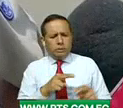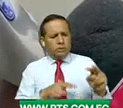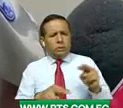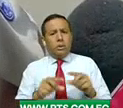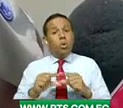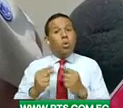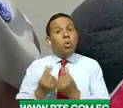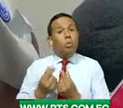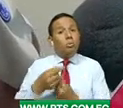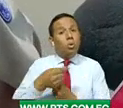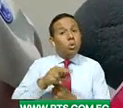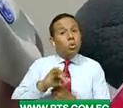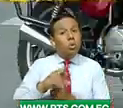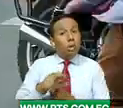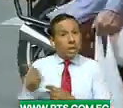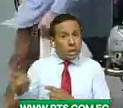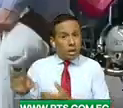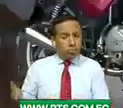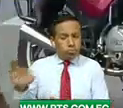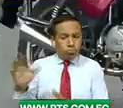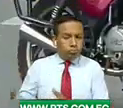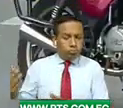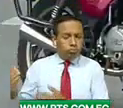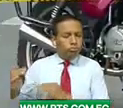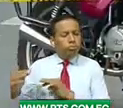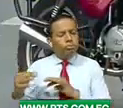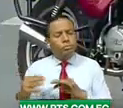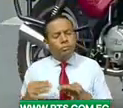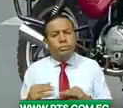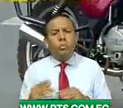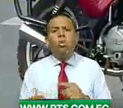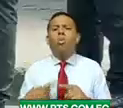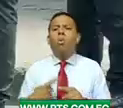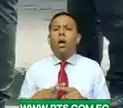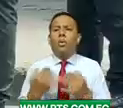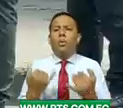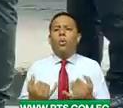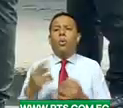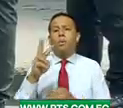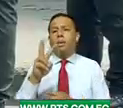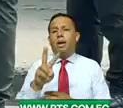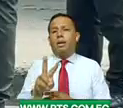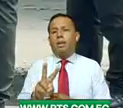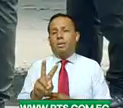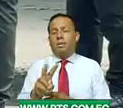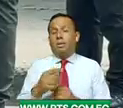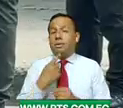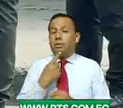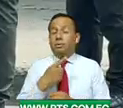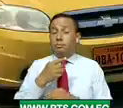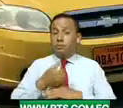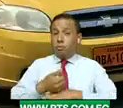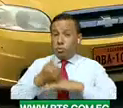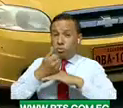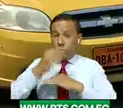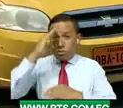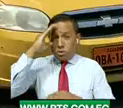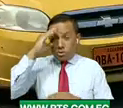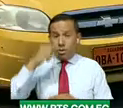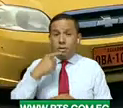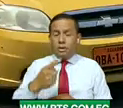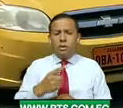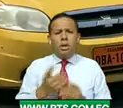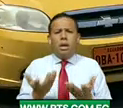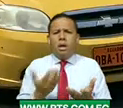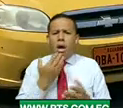GIR, especializado en explosivos. El suceso se registró la mañana de este viernes. Según el mayor Wilson Narváez, menciona que la afectada